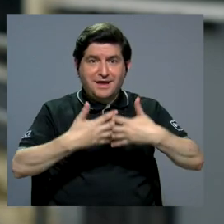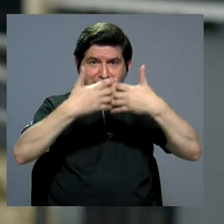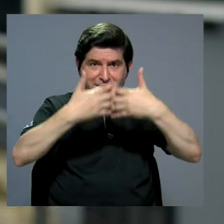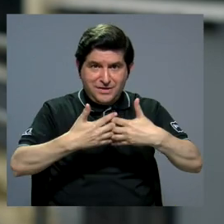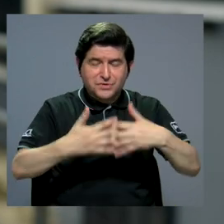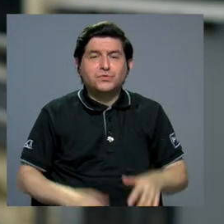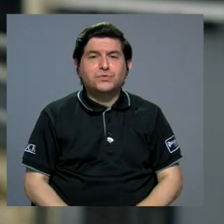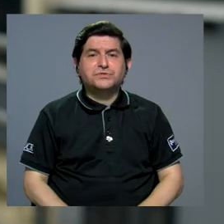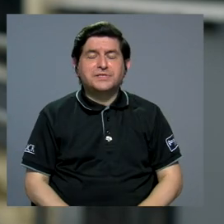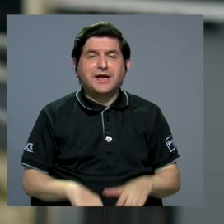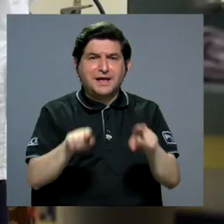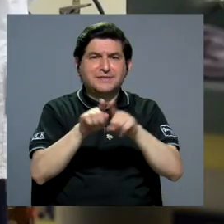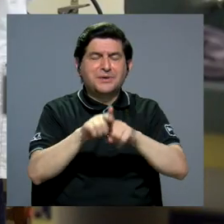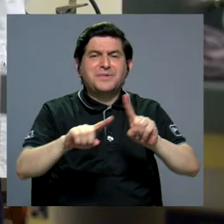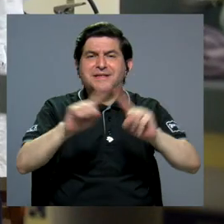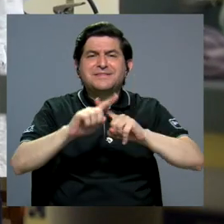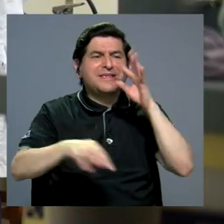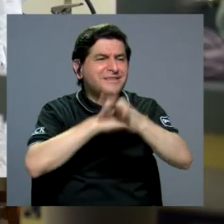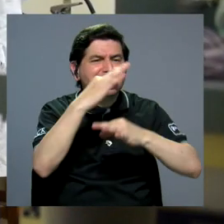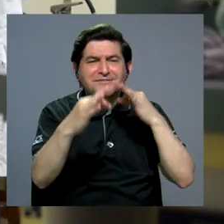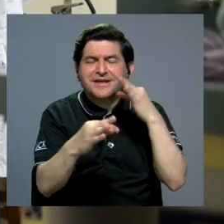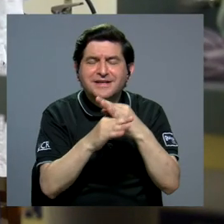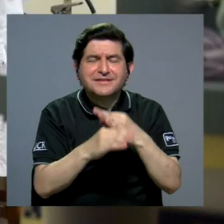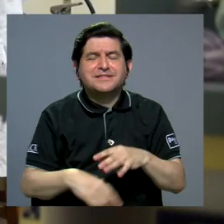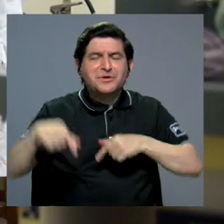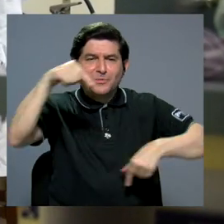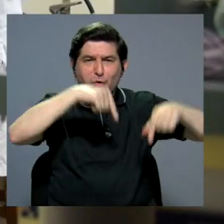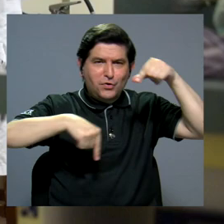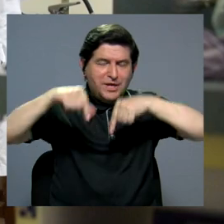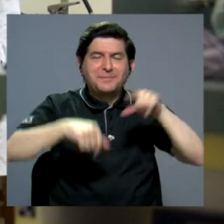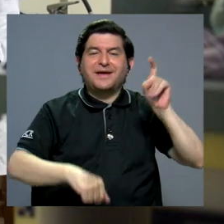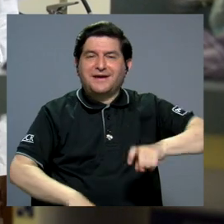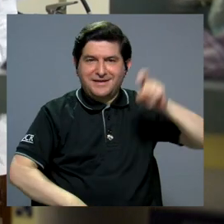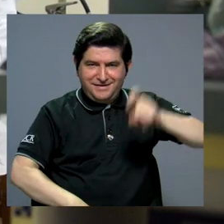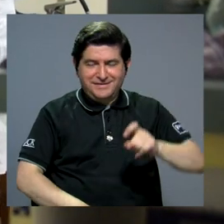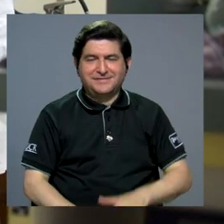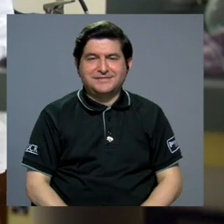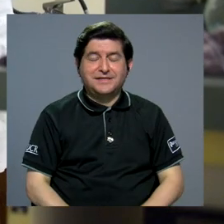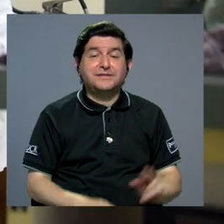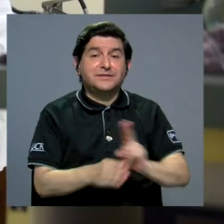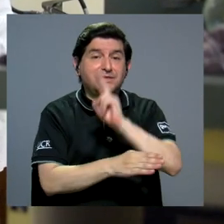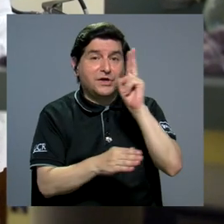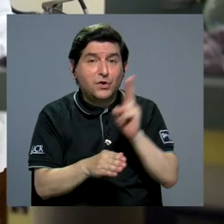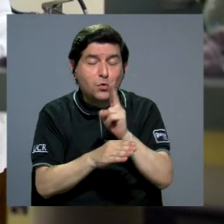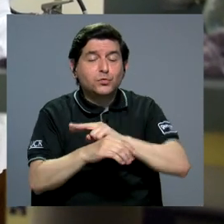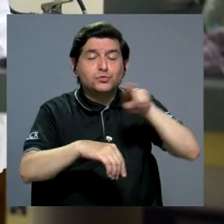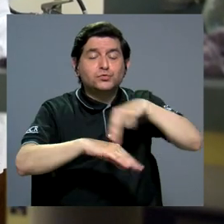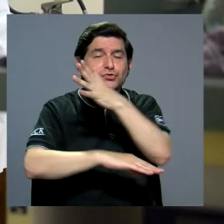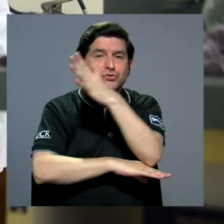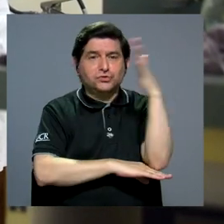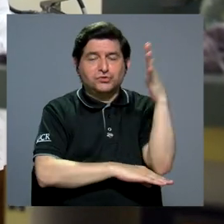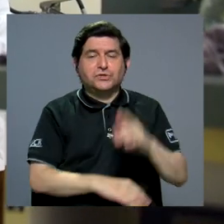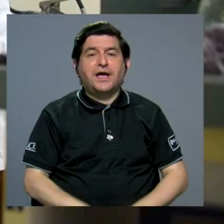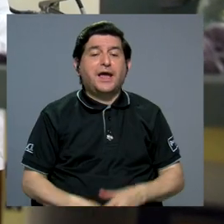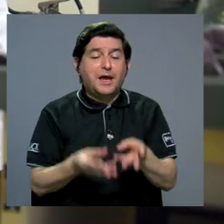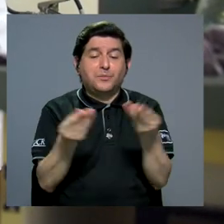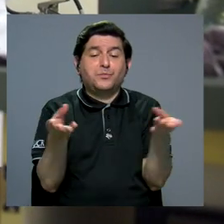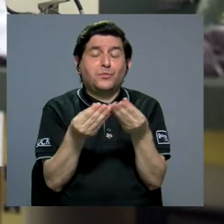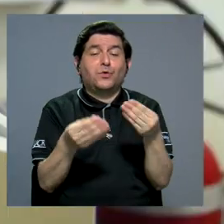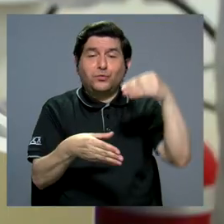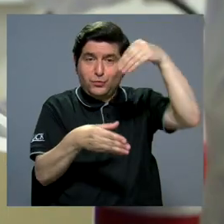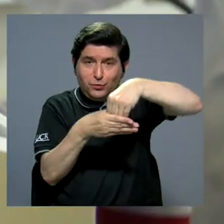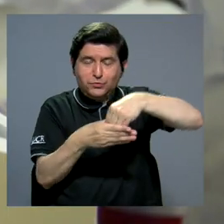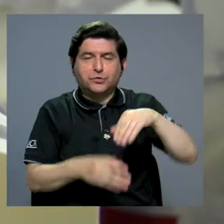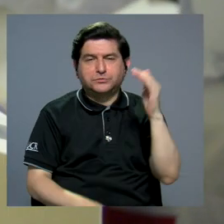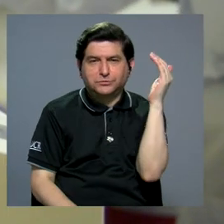industria nutracéutica, en fin, toda aquella industria química que requiera de utilizar la naturaleza en sus